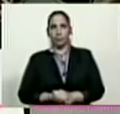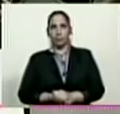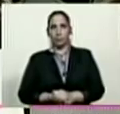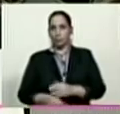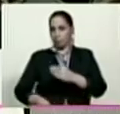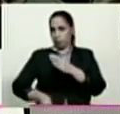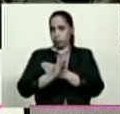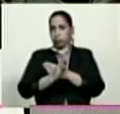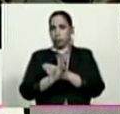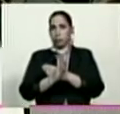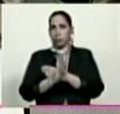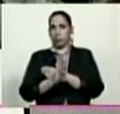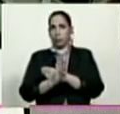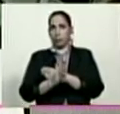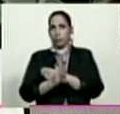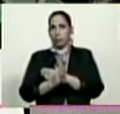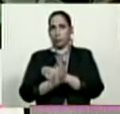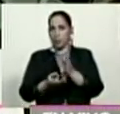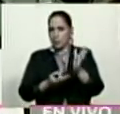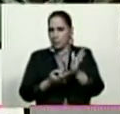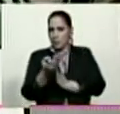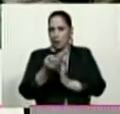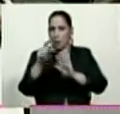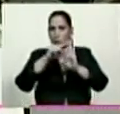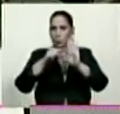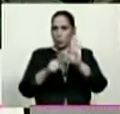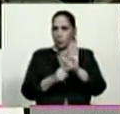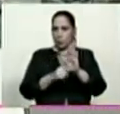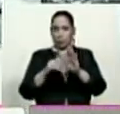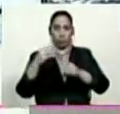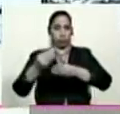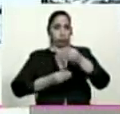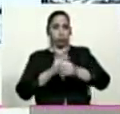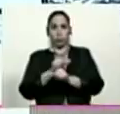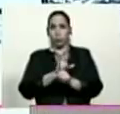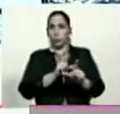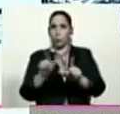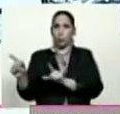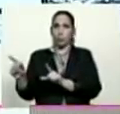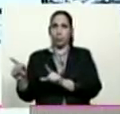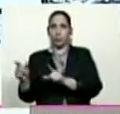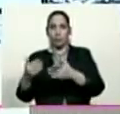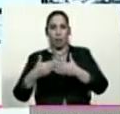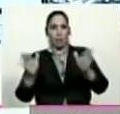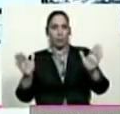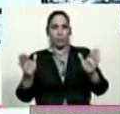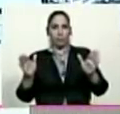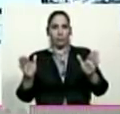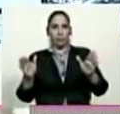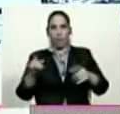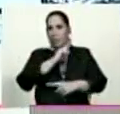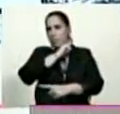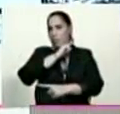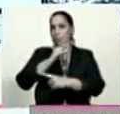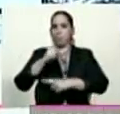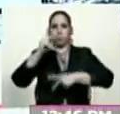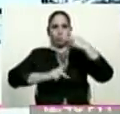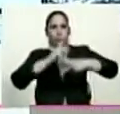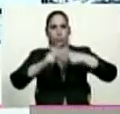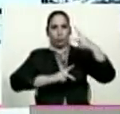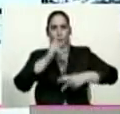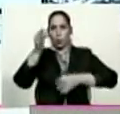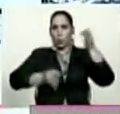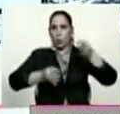firmes, de fiel cumplimiento, ha puesto todo en su lugar y ha abierto los debidos procesos judiciales para